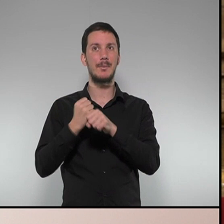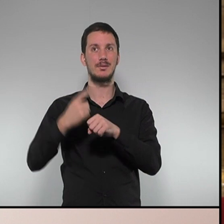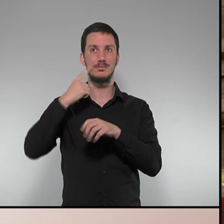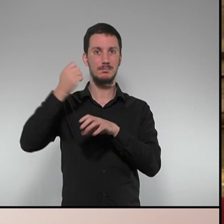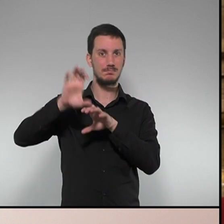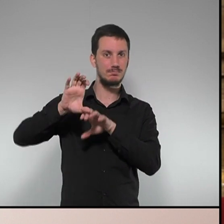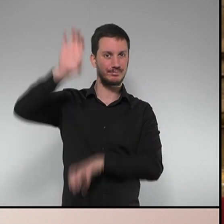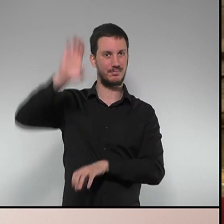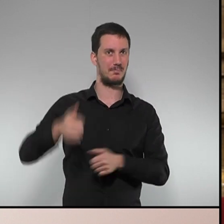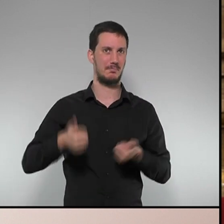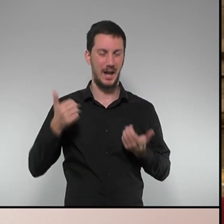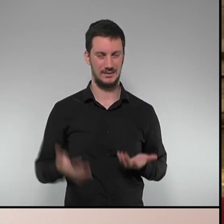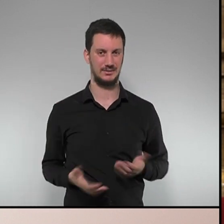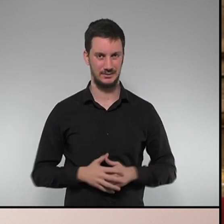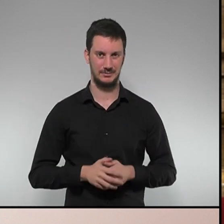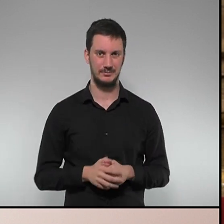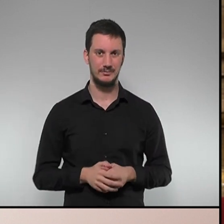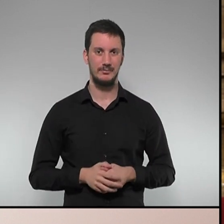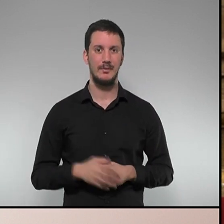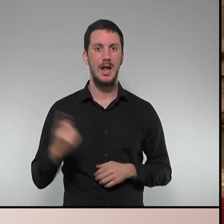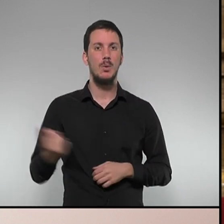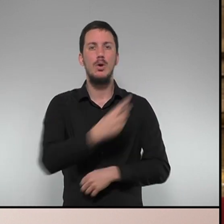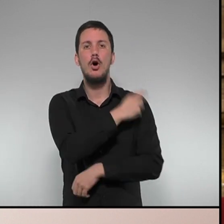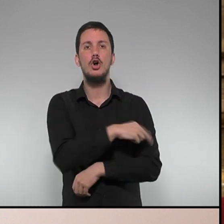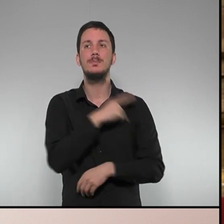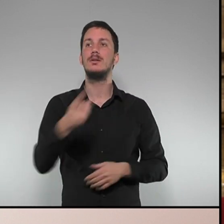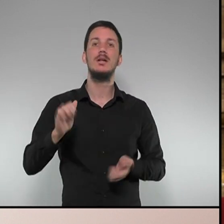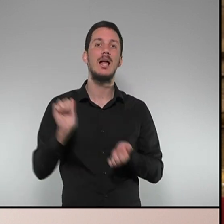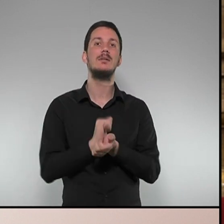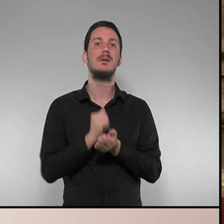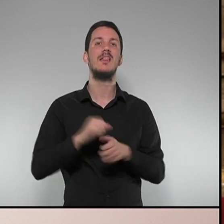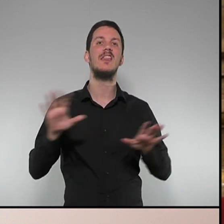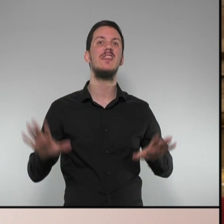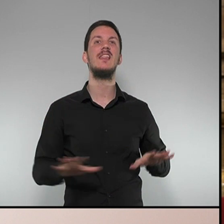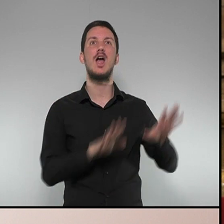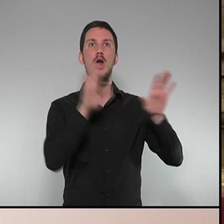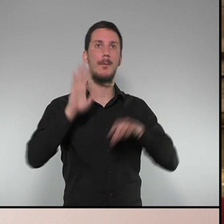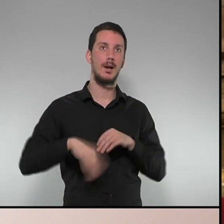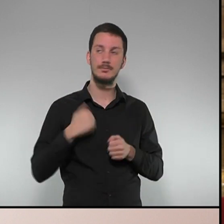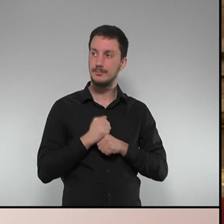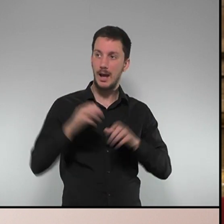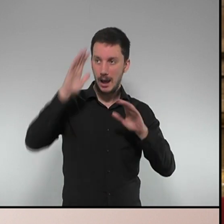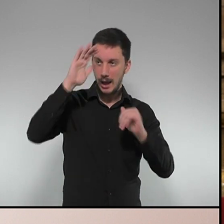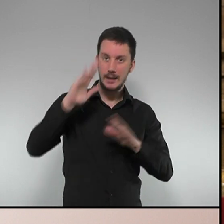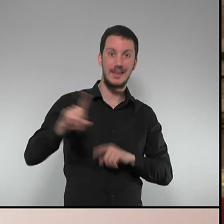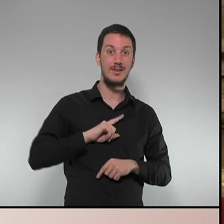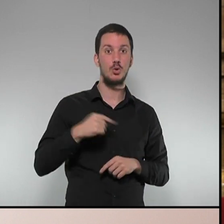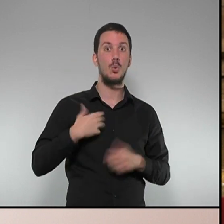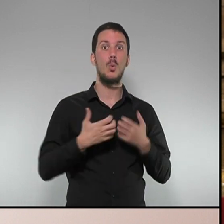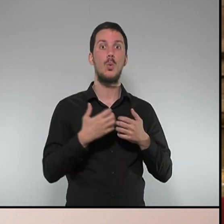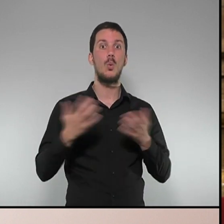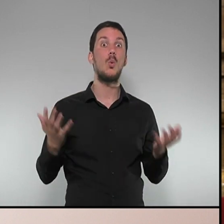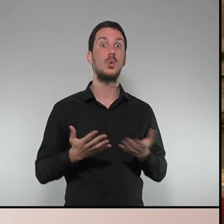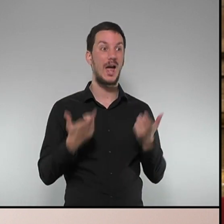ha hecho aún más evidente. Hoy, en algunos hospitales, los pacientes tienen que esperar más de 10 horas para ser atendidos en urgencias ante la